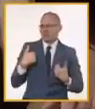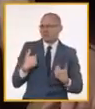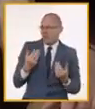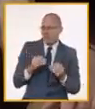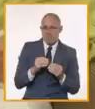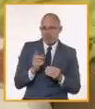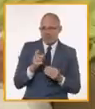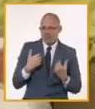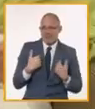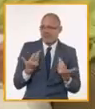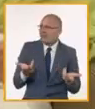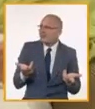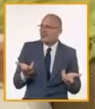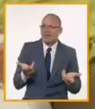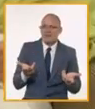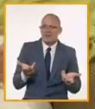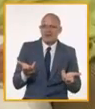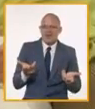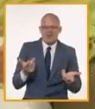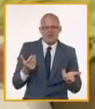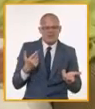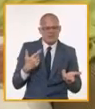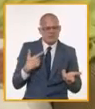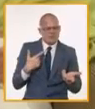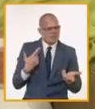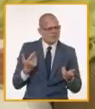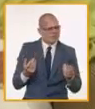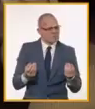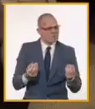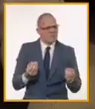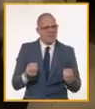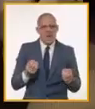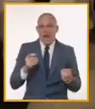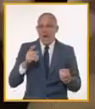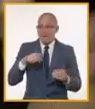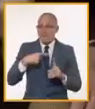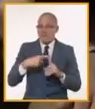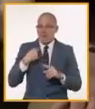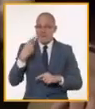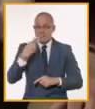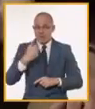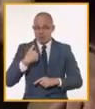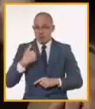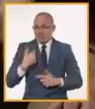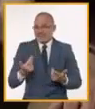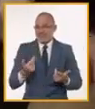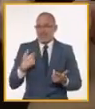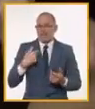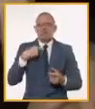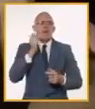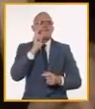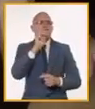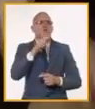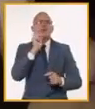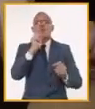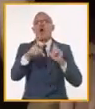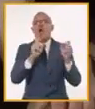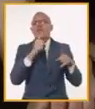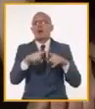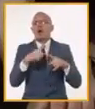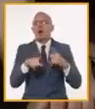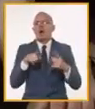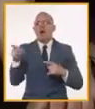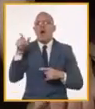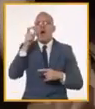Y a ir de compra. Yo fui dándome cuenta de que aquel hombre no tenía los pies en la